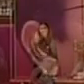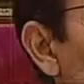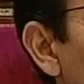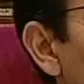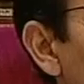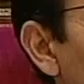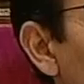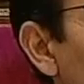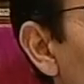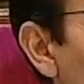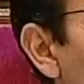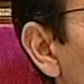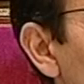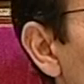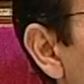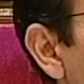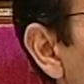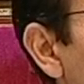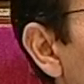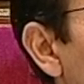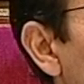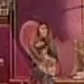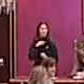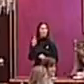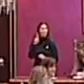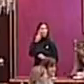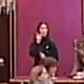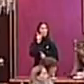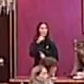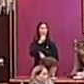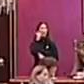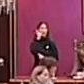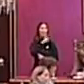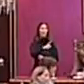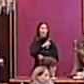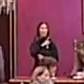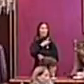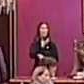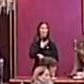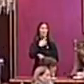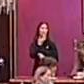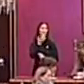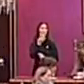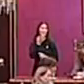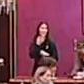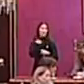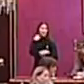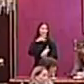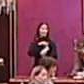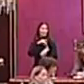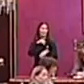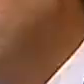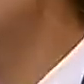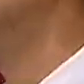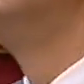de orden, señora Díaz. Sí, dígame. Simplemente, señor alcalde, excusar de nuevo al señor Caracuel, que no pueda asistir a este